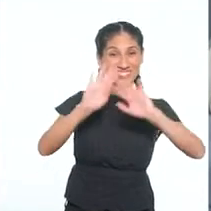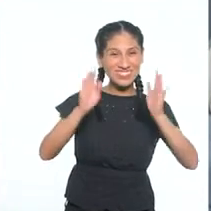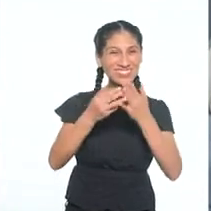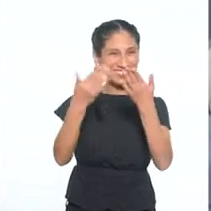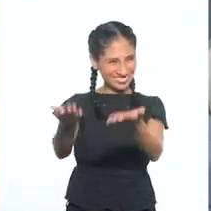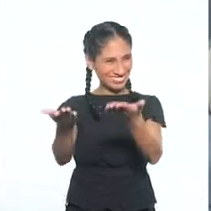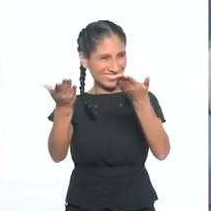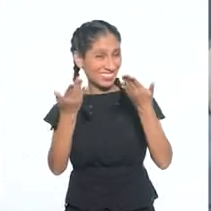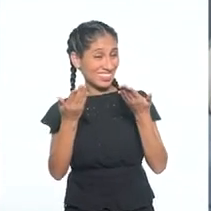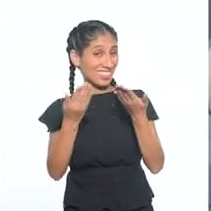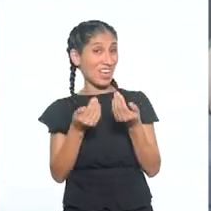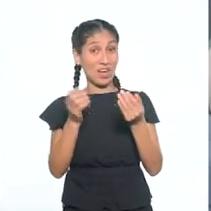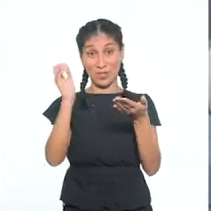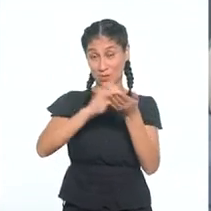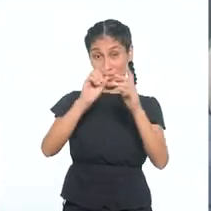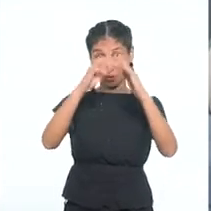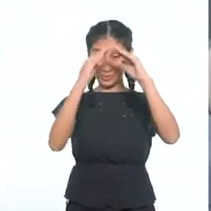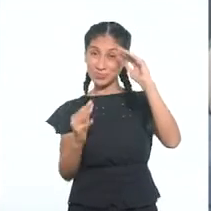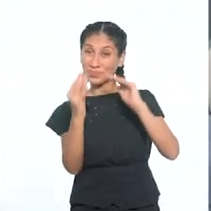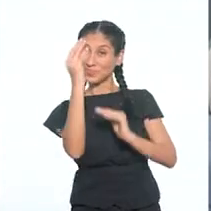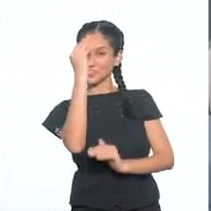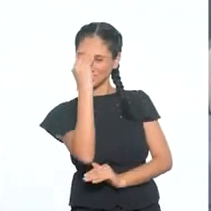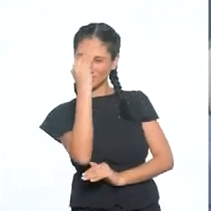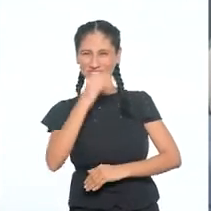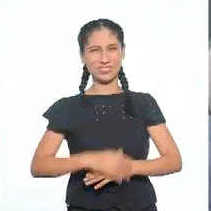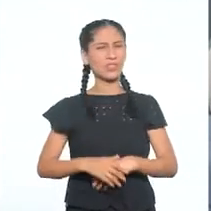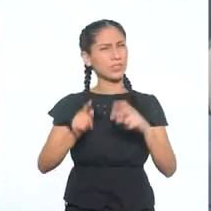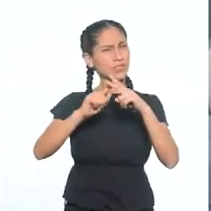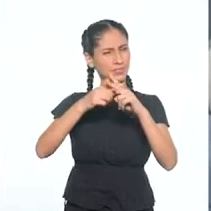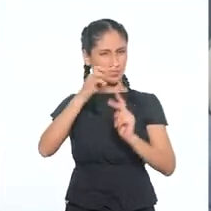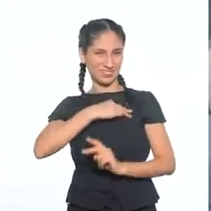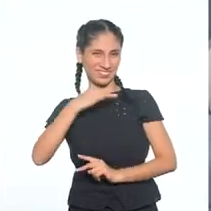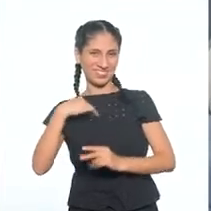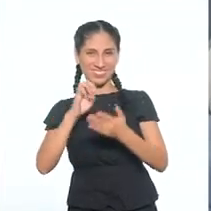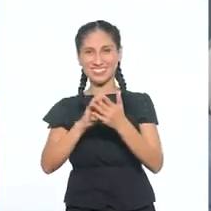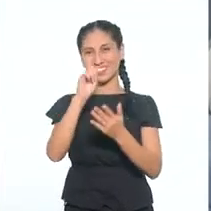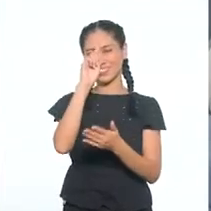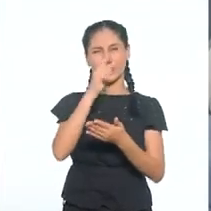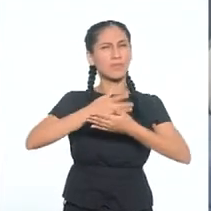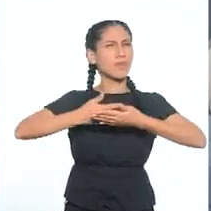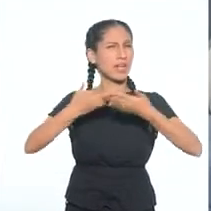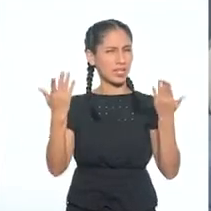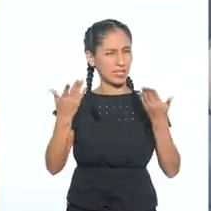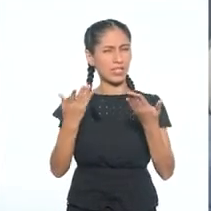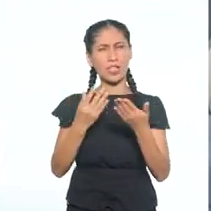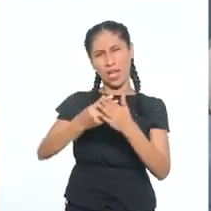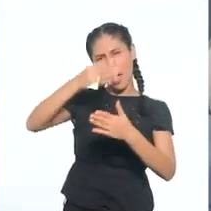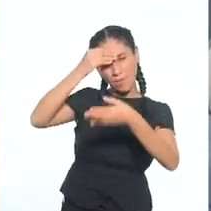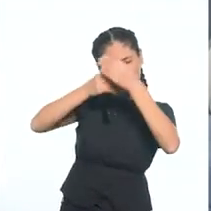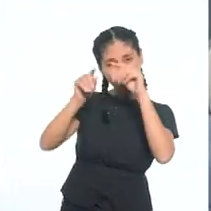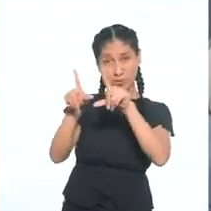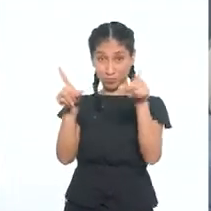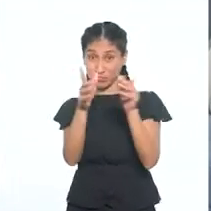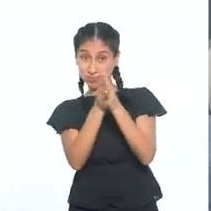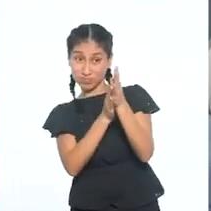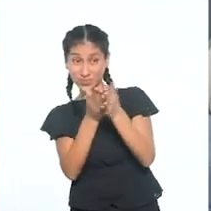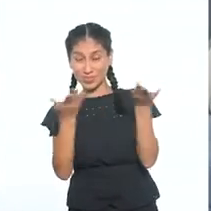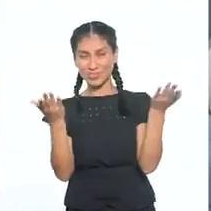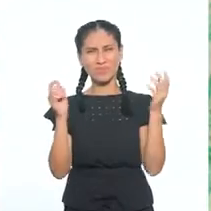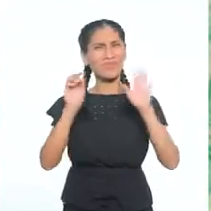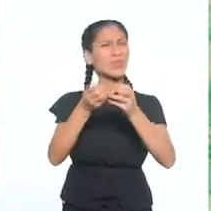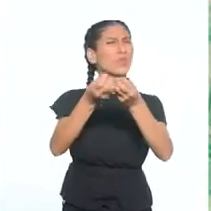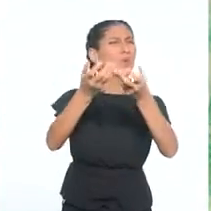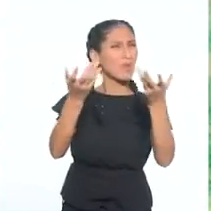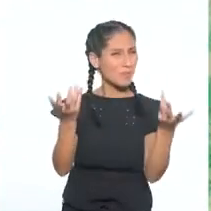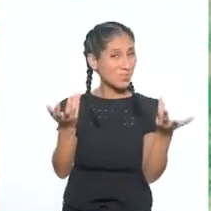hola chicas y chicos bienvenidos a un programa más de aprendo en casa una iniciativa del ministerio de educación para aprender de manera entretenida